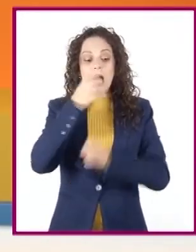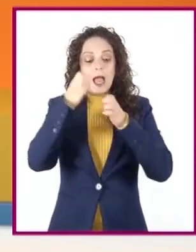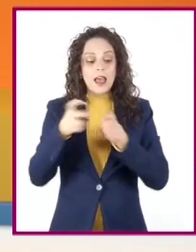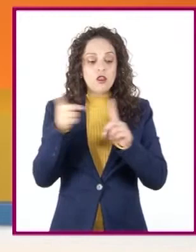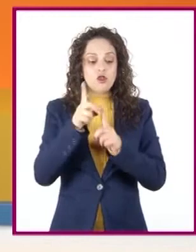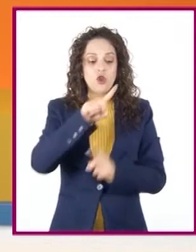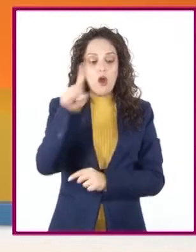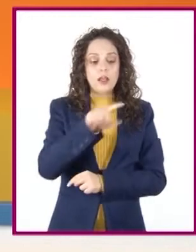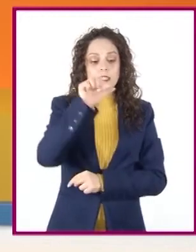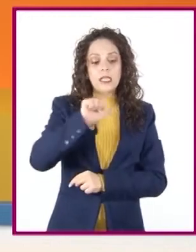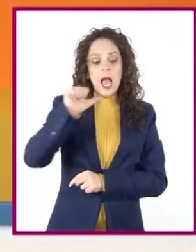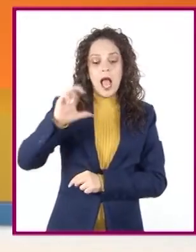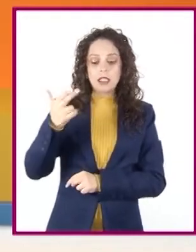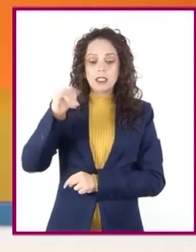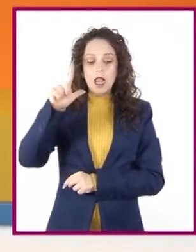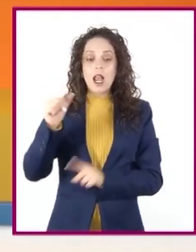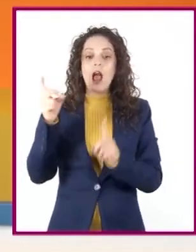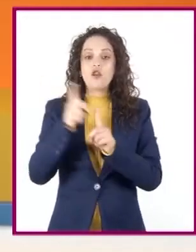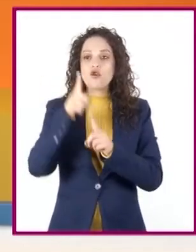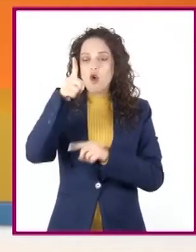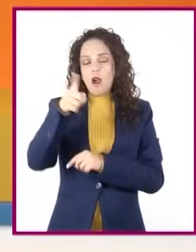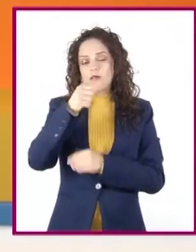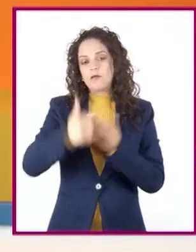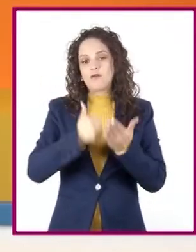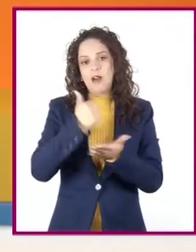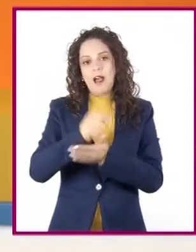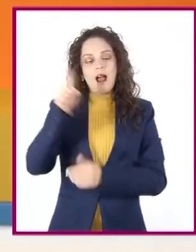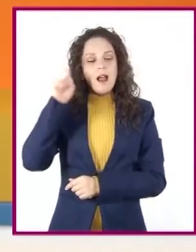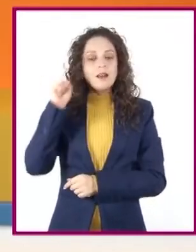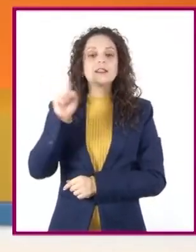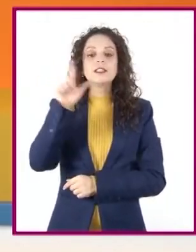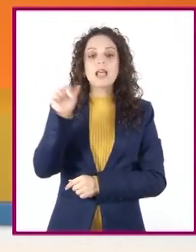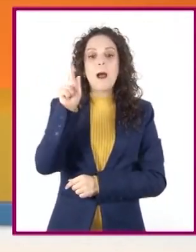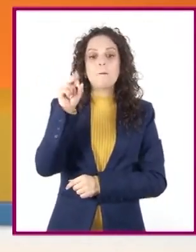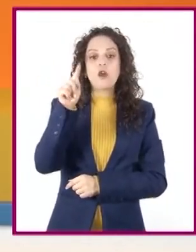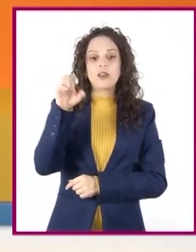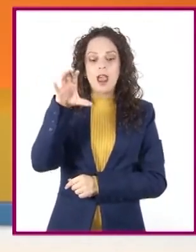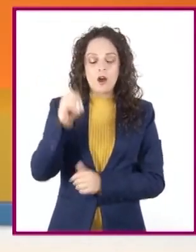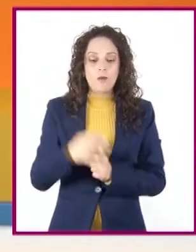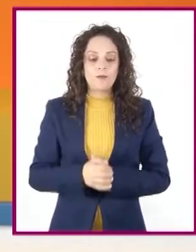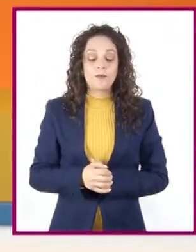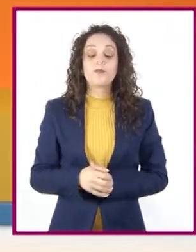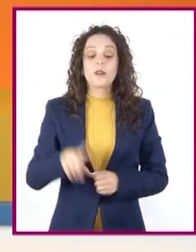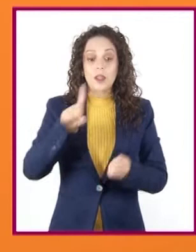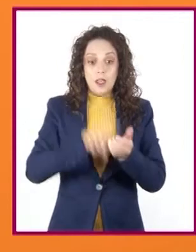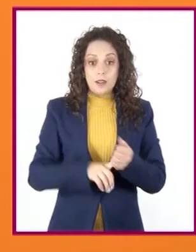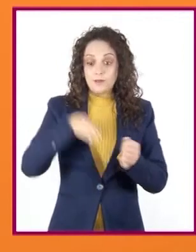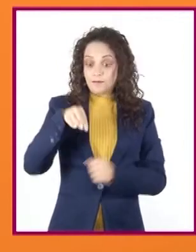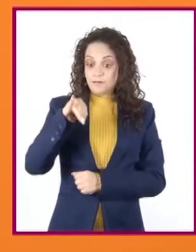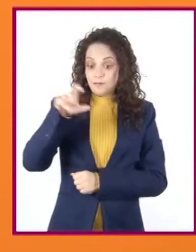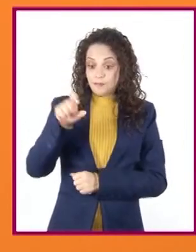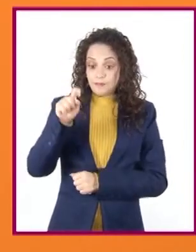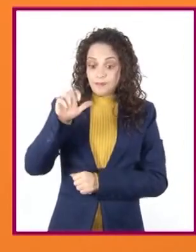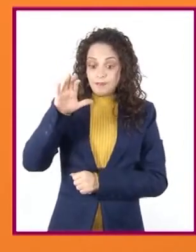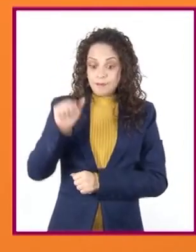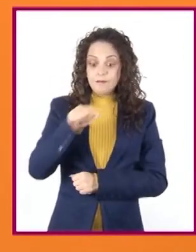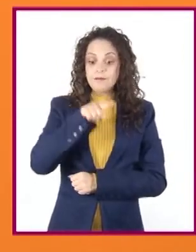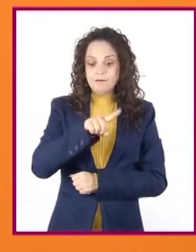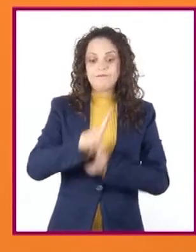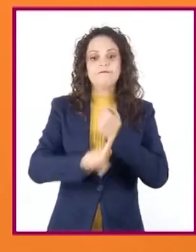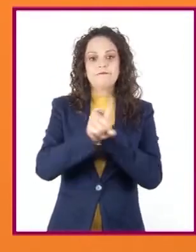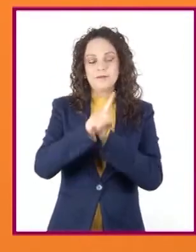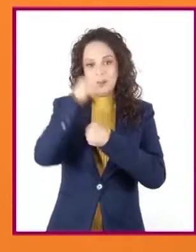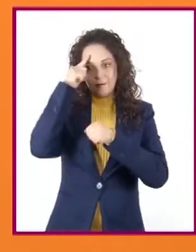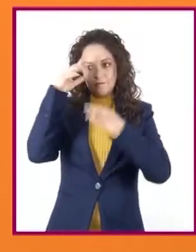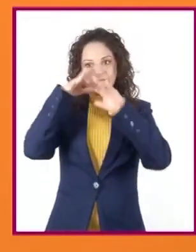capital zapoteca, pidiéndole que sin pérdida de tiempo cayeran sobre la fortaleza mixteca. Así ocurrió,